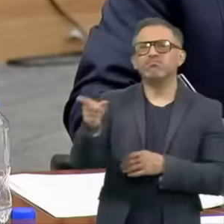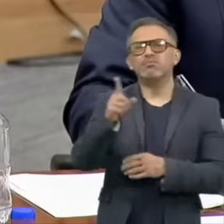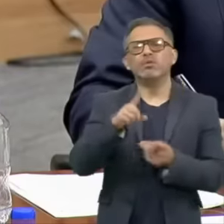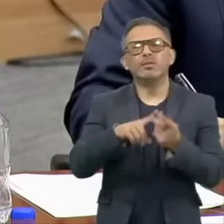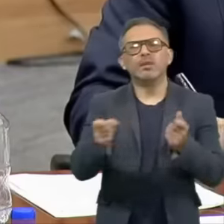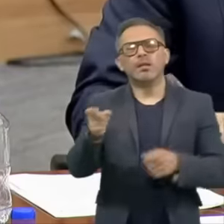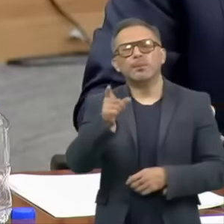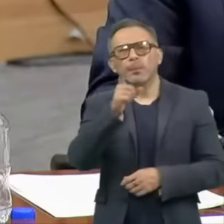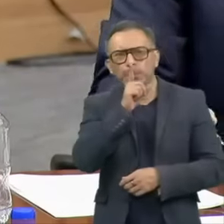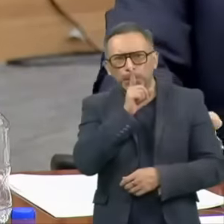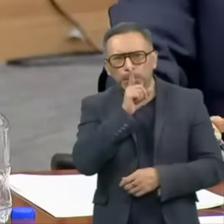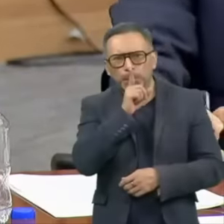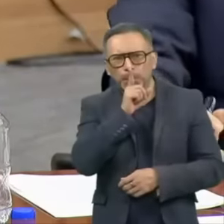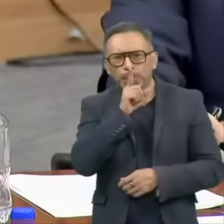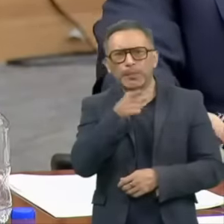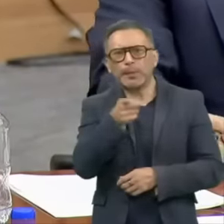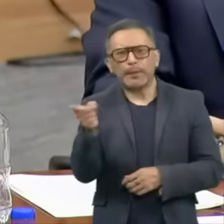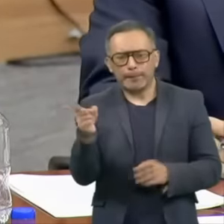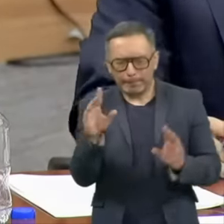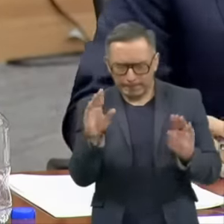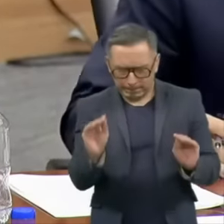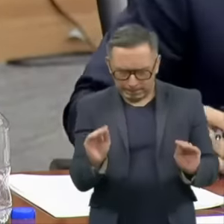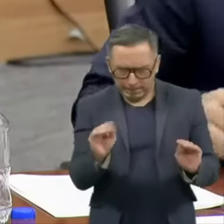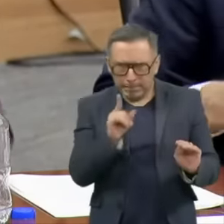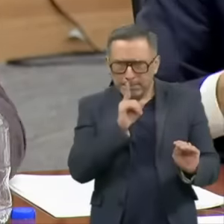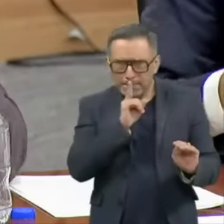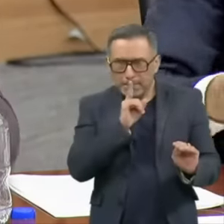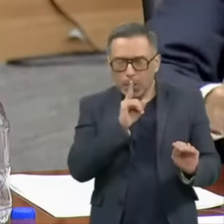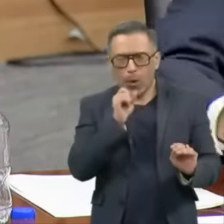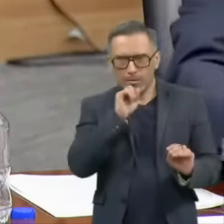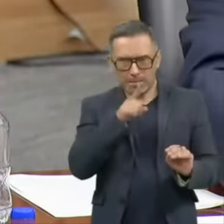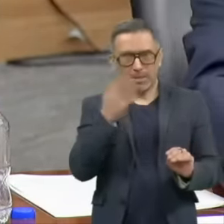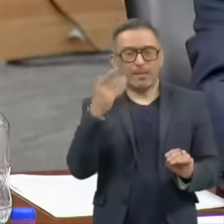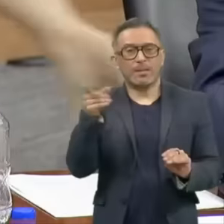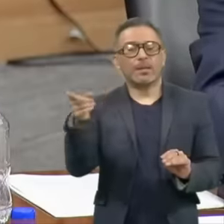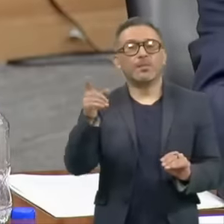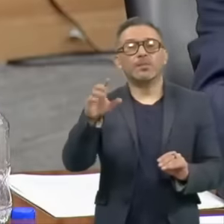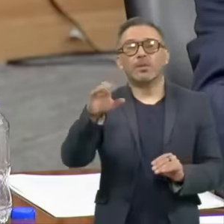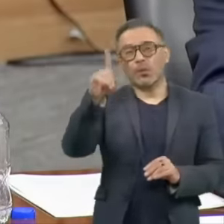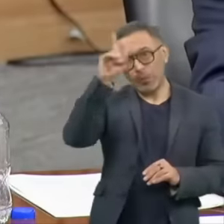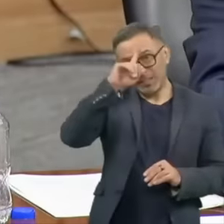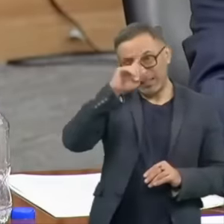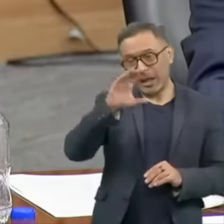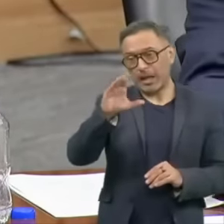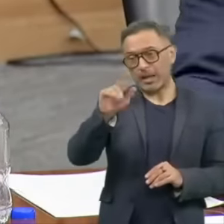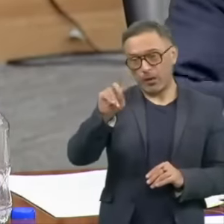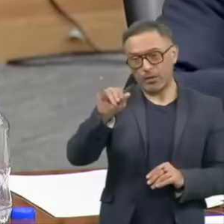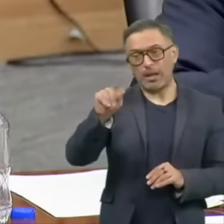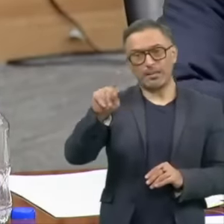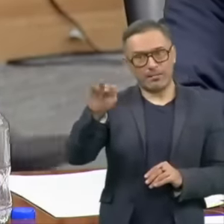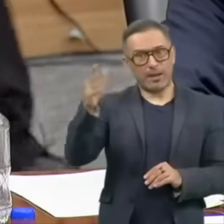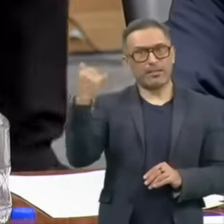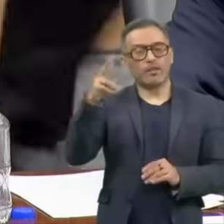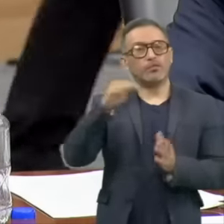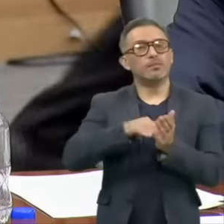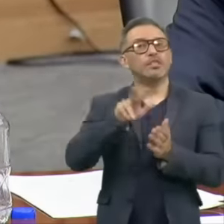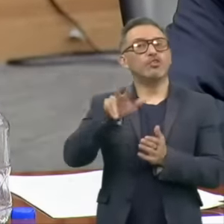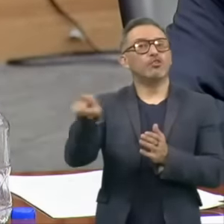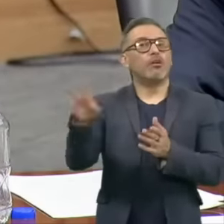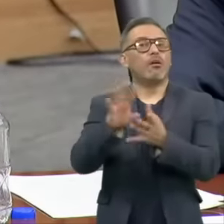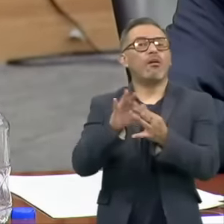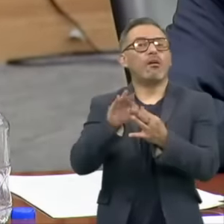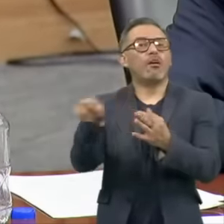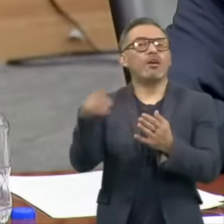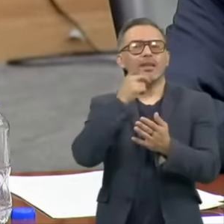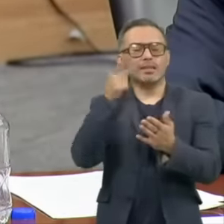no solo callaron. Quiero señalar lo que dijo aquí la consejera Claudia Zavala en el 2018. Me parece